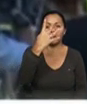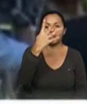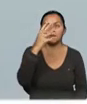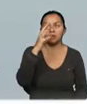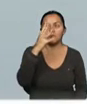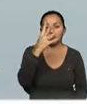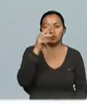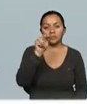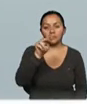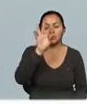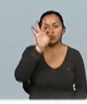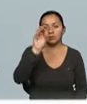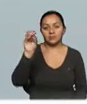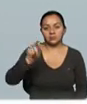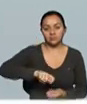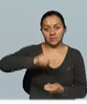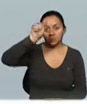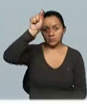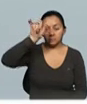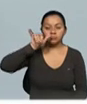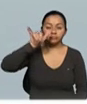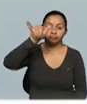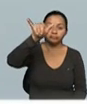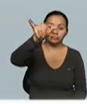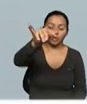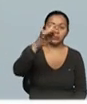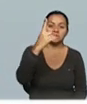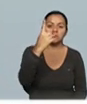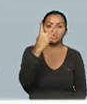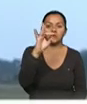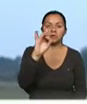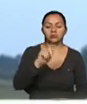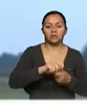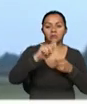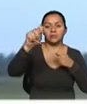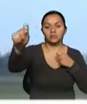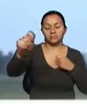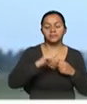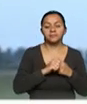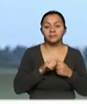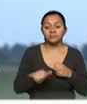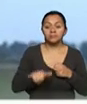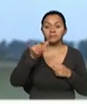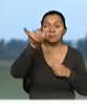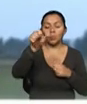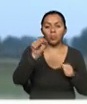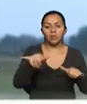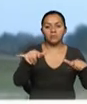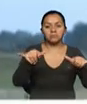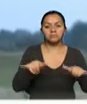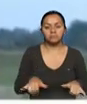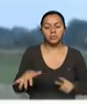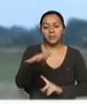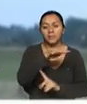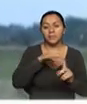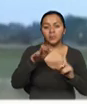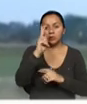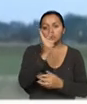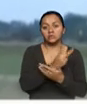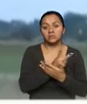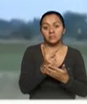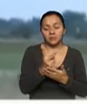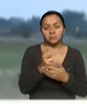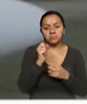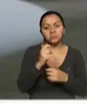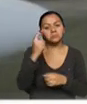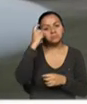de altitud y viajar hasta 148 kilómetros por hora. La aeronave, que puede permanecer en el aire durante 2 semanas,